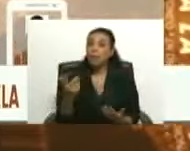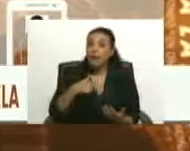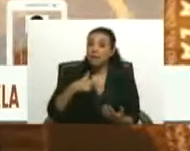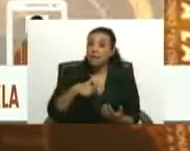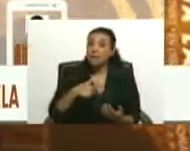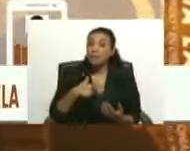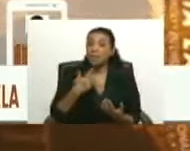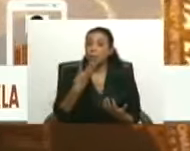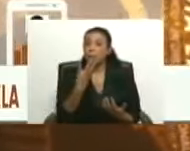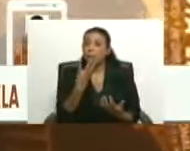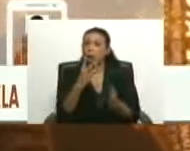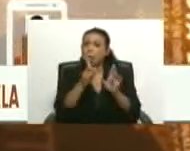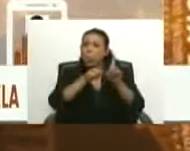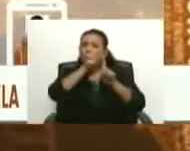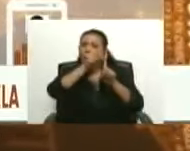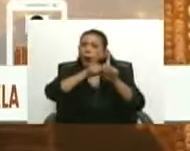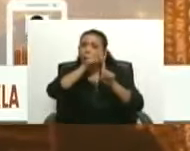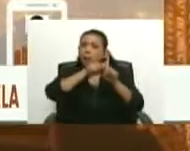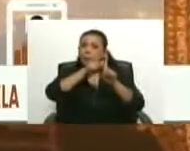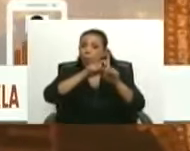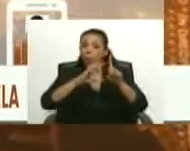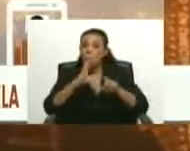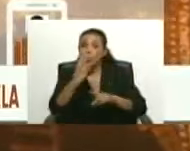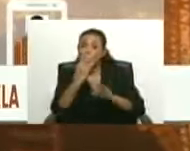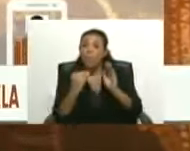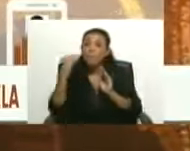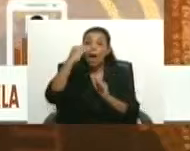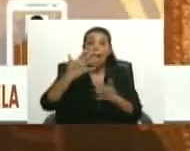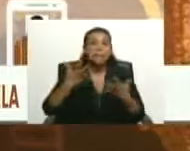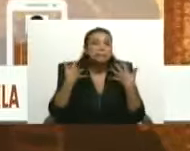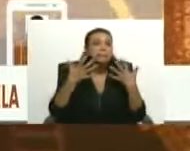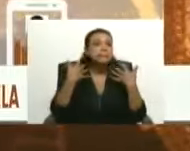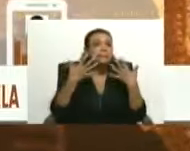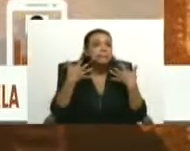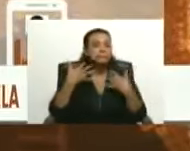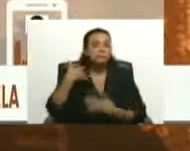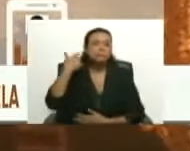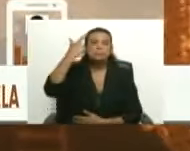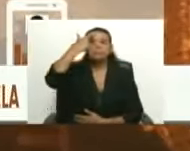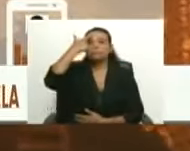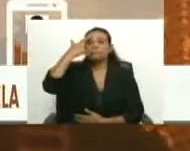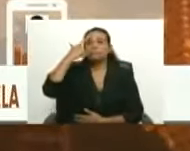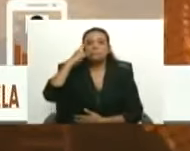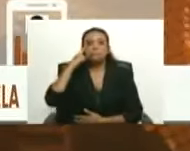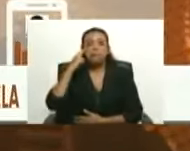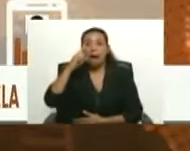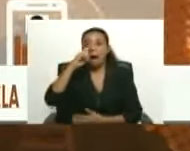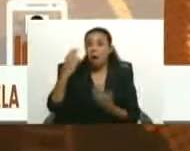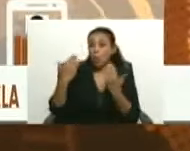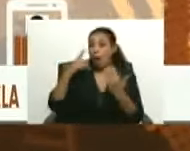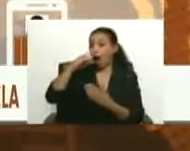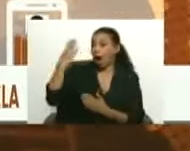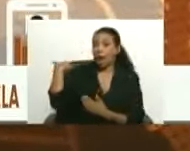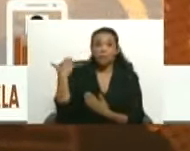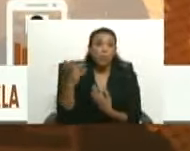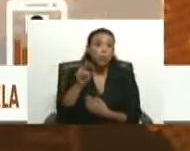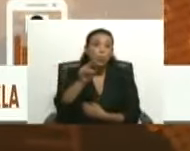4 grados centígrados más de calor en esta temporada que nunca